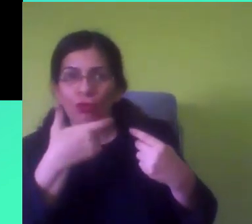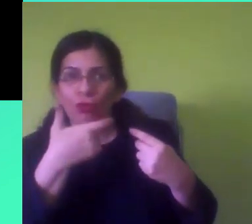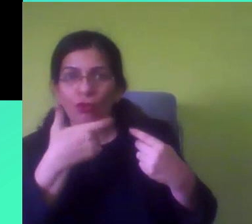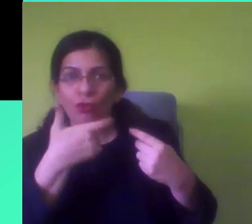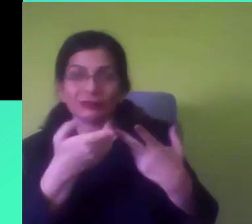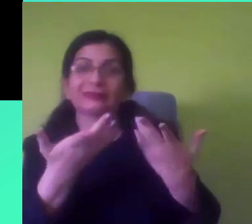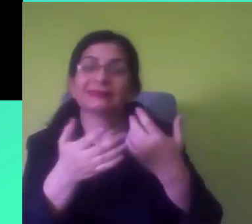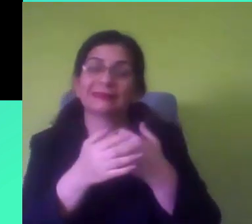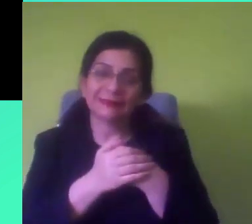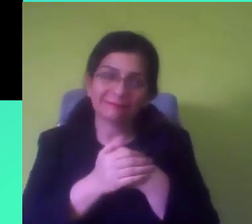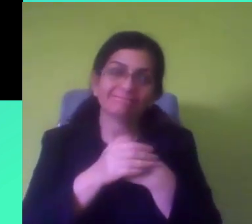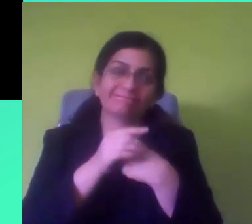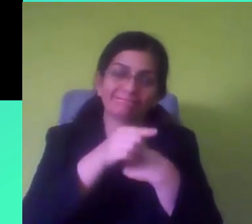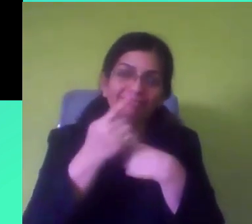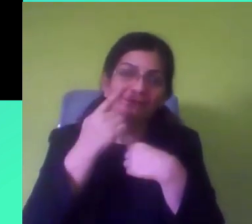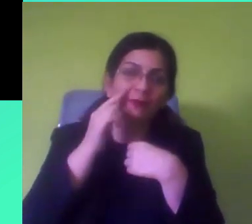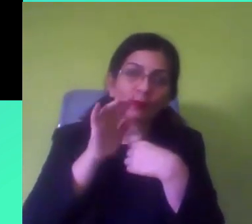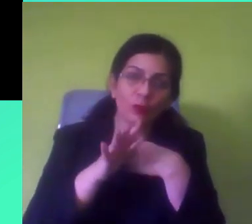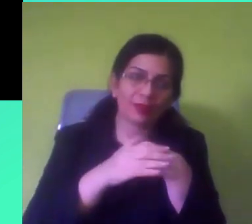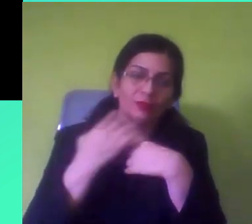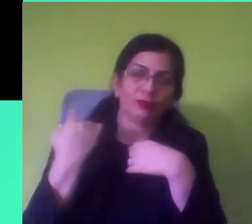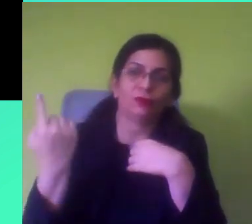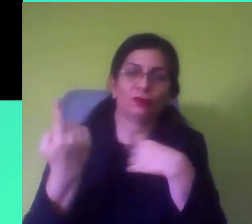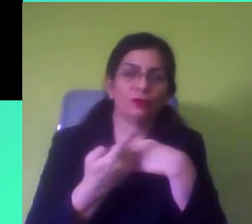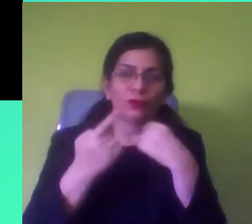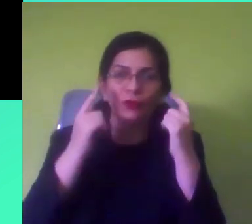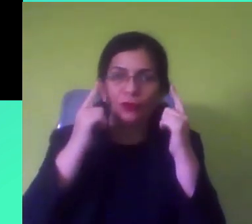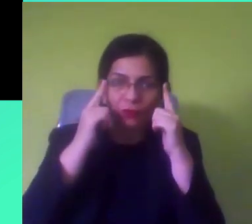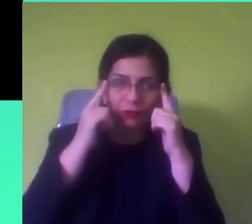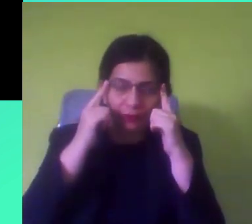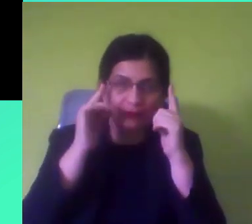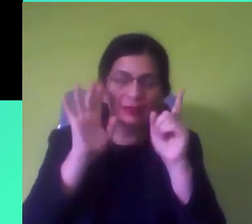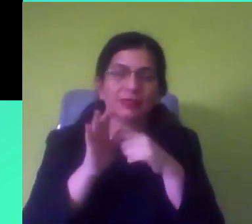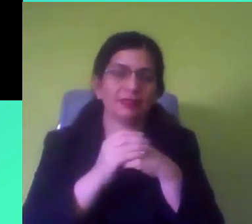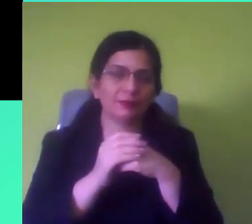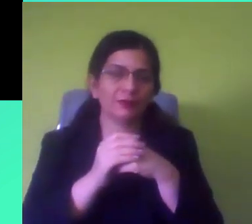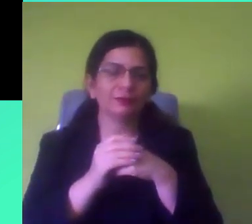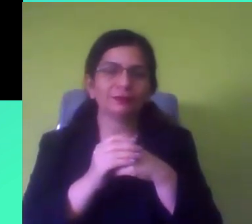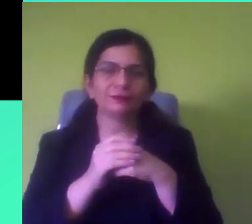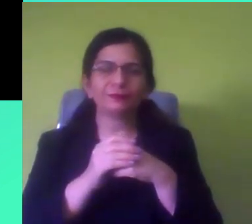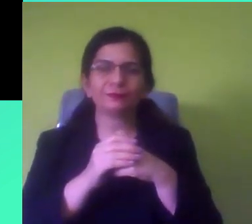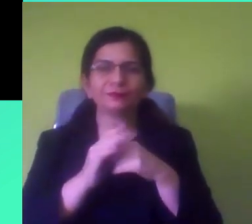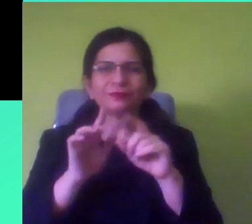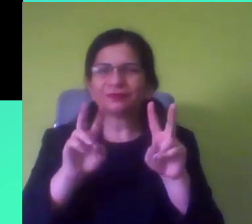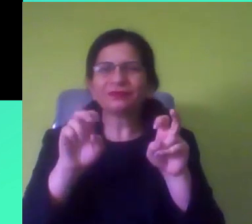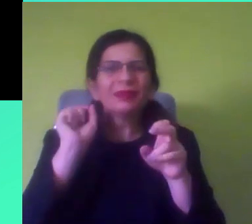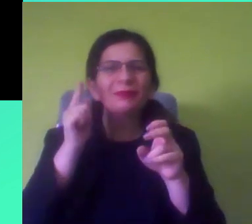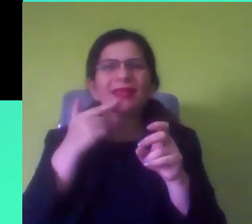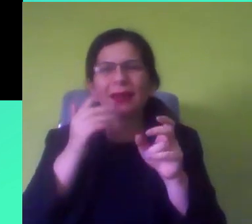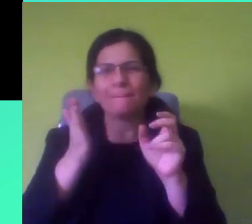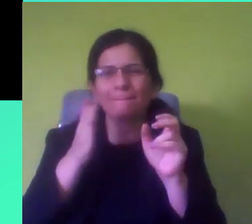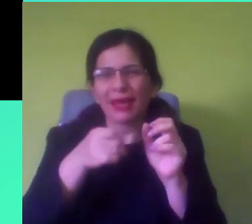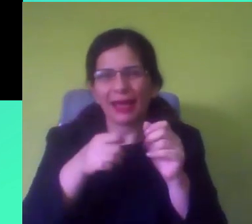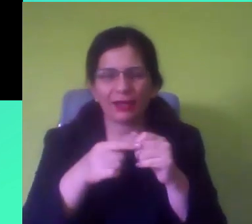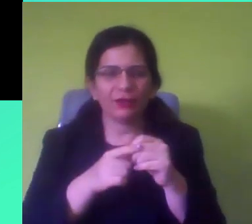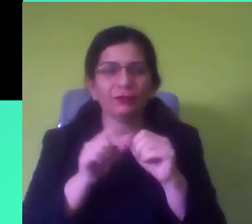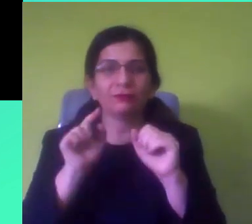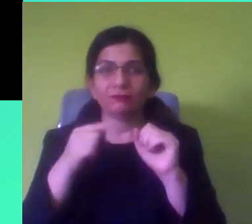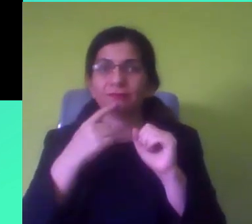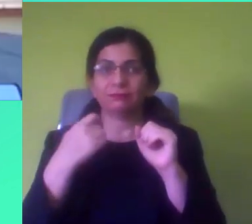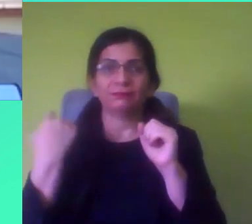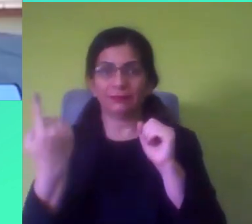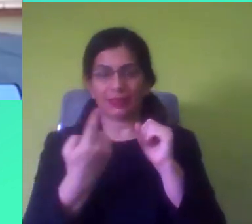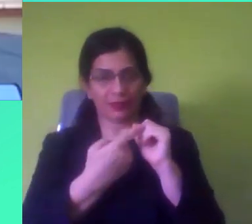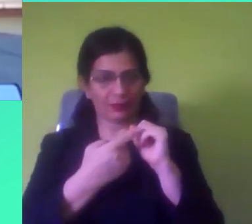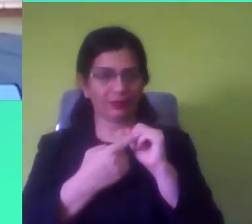venimos haciendo ahora o incluso quemamos mayor cantidad de gases de efecto invernadero. Y lo que vemos es que